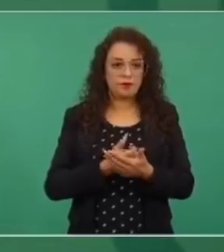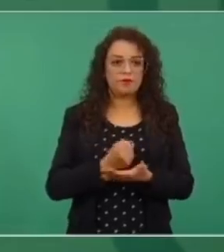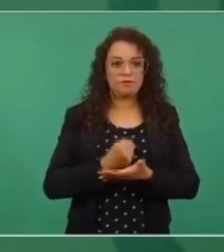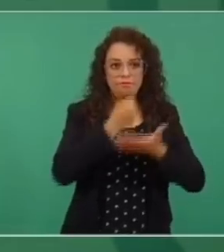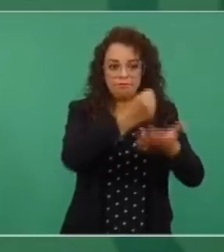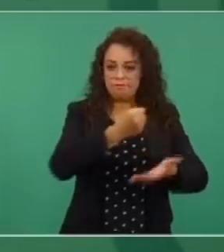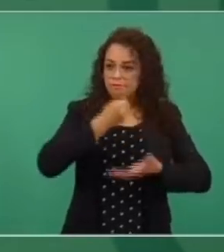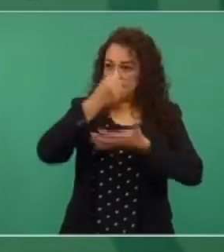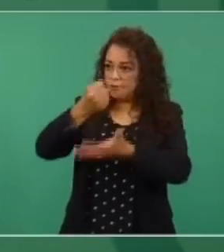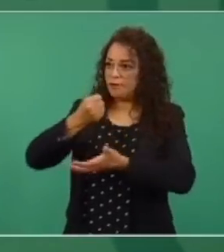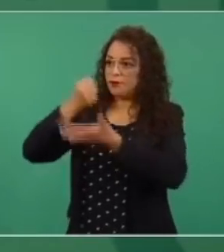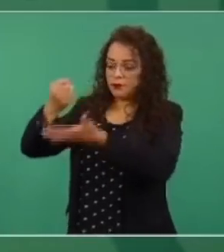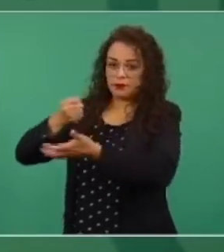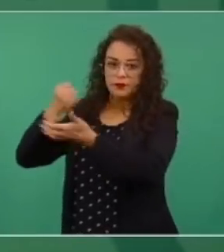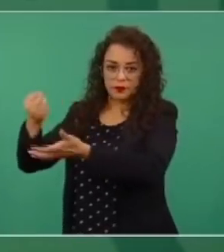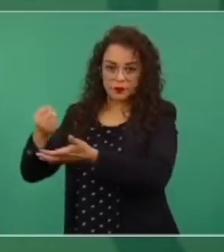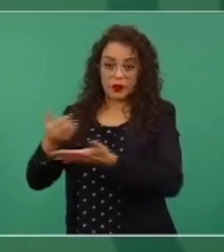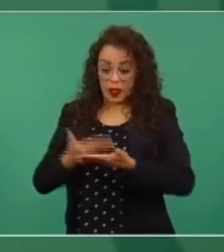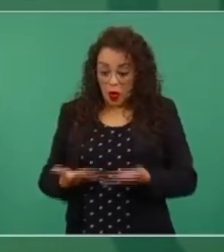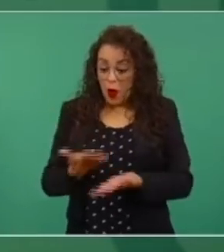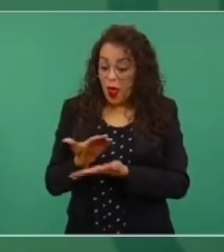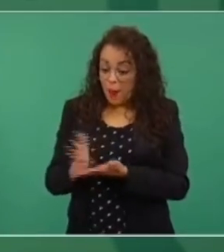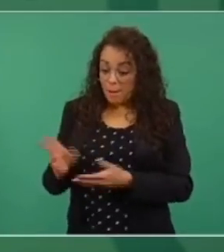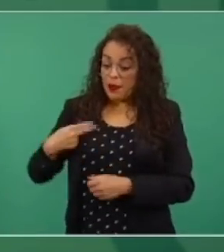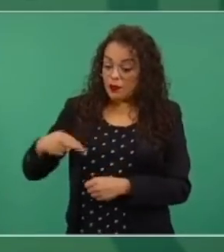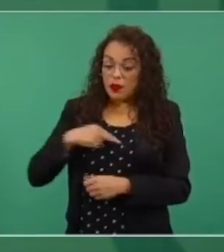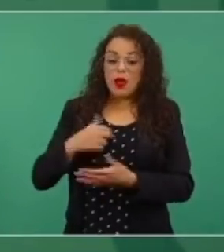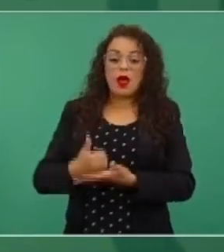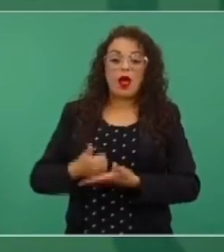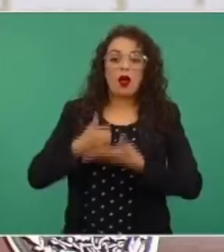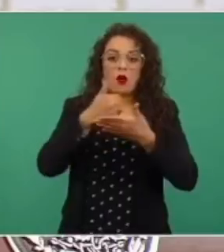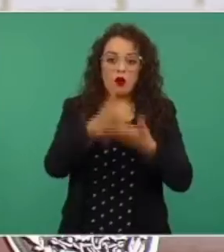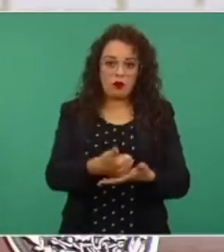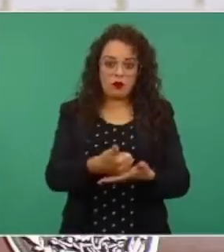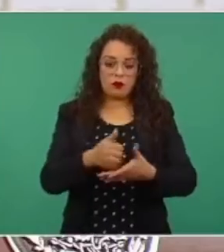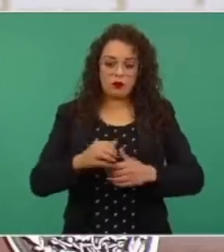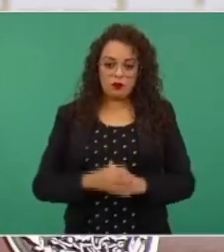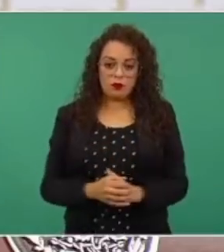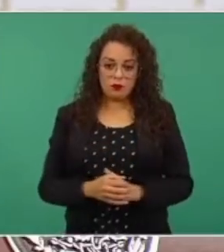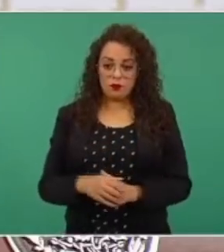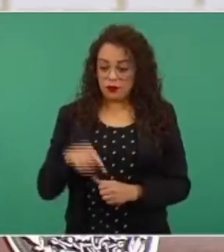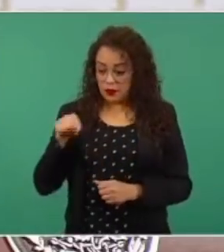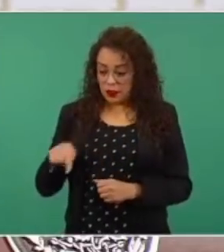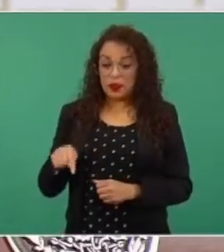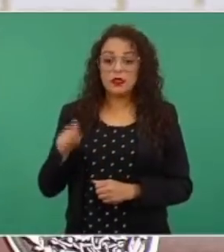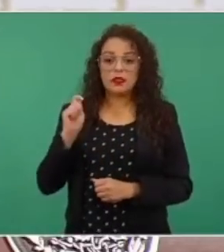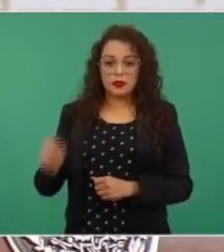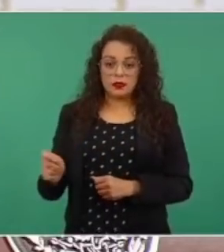Y esto es de ahorros del gobierno federal.